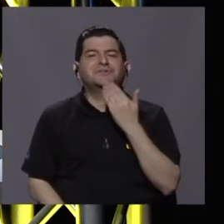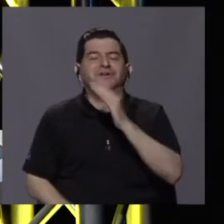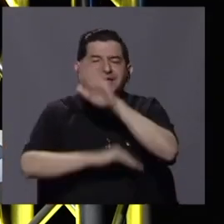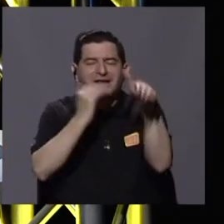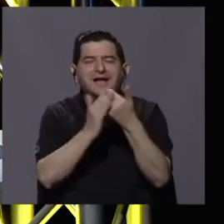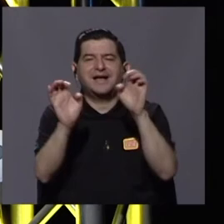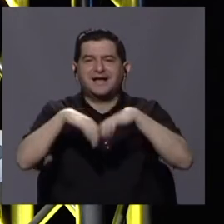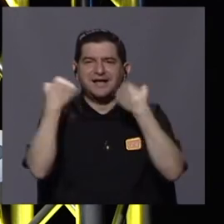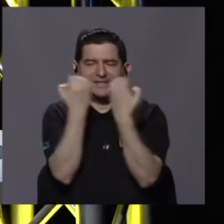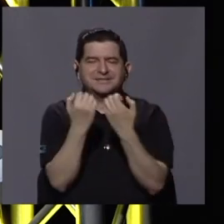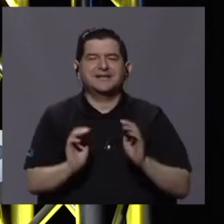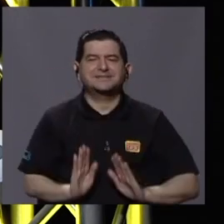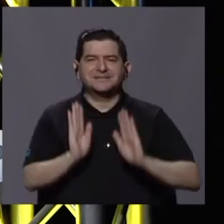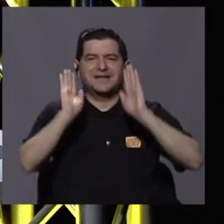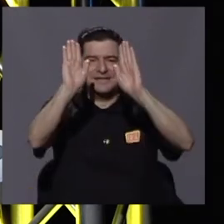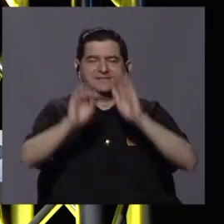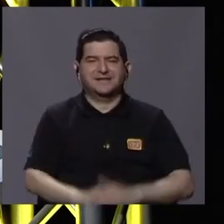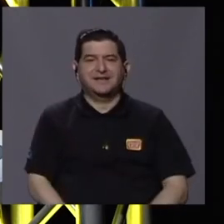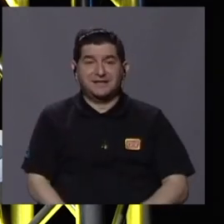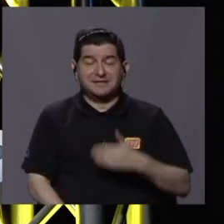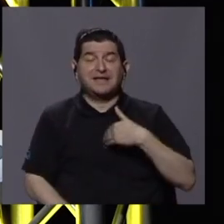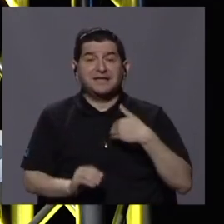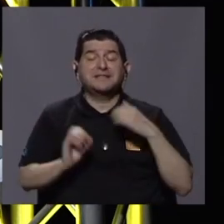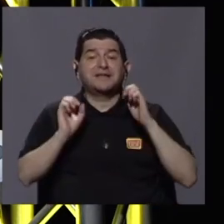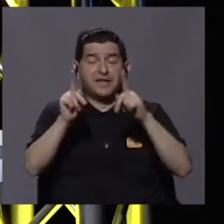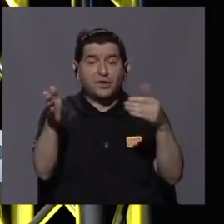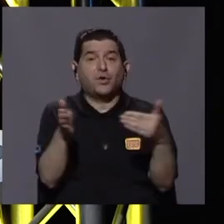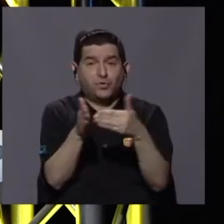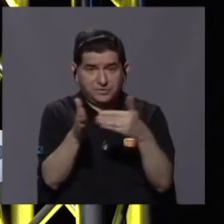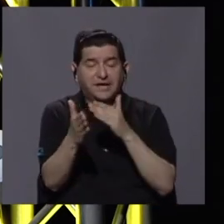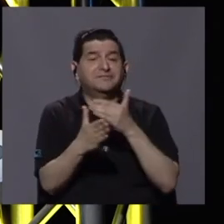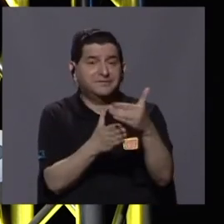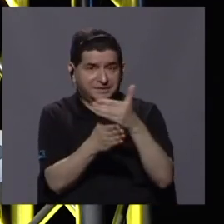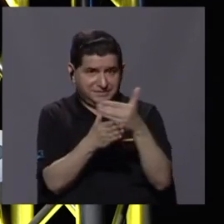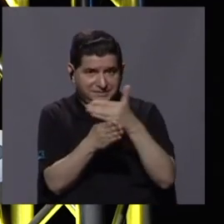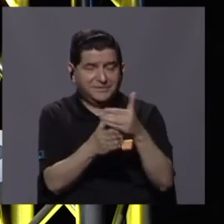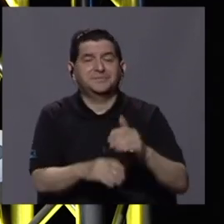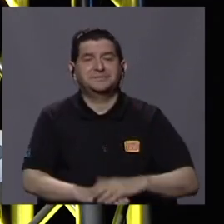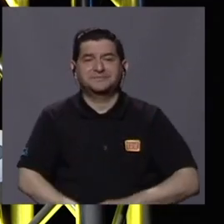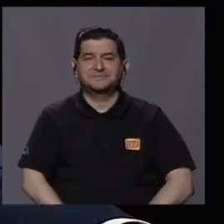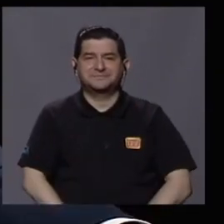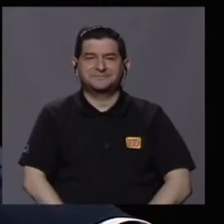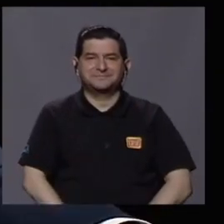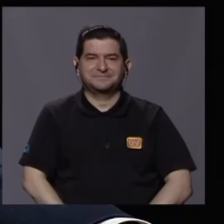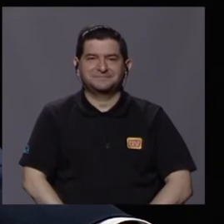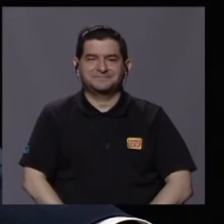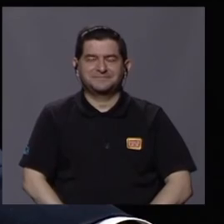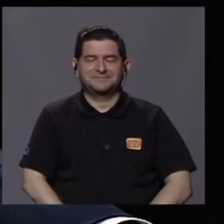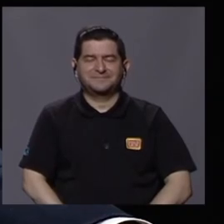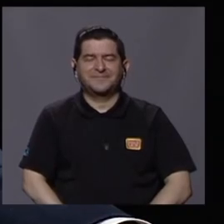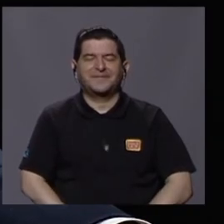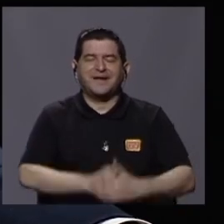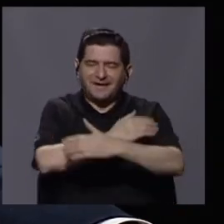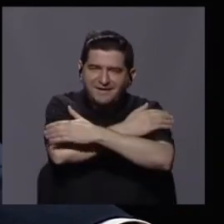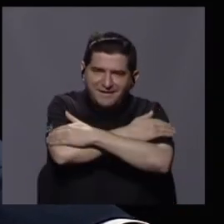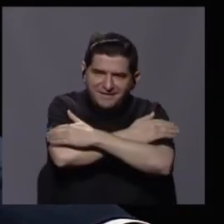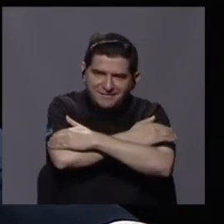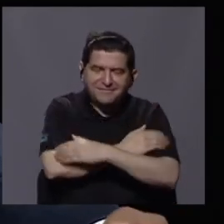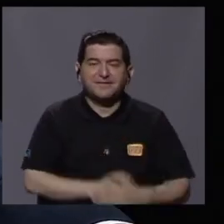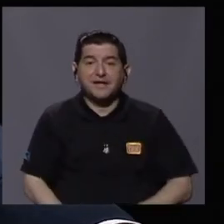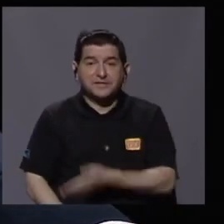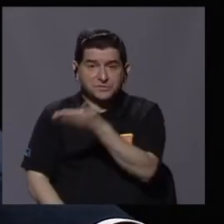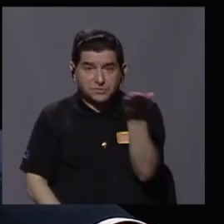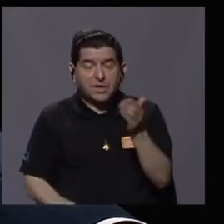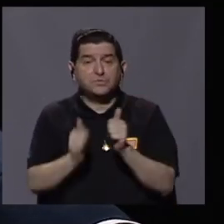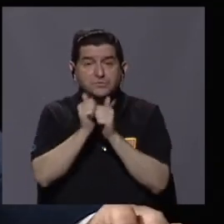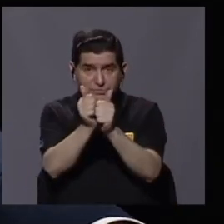excelente ojalá que tengamos más oportunidades de seguir compartiendo vida un abrazo maestro y a ustedes